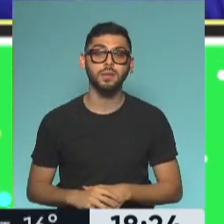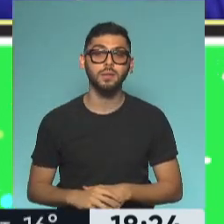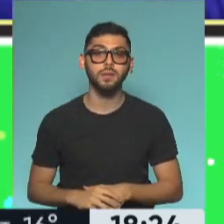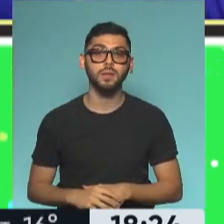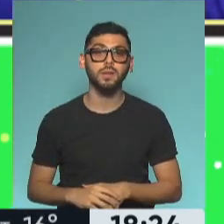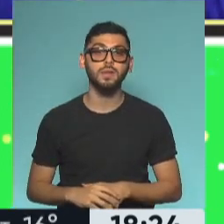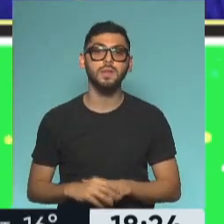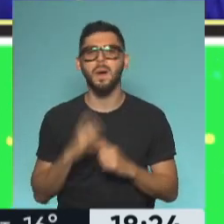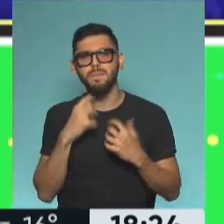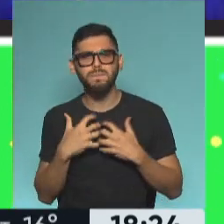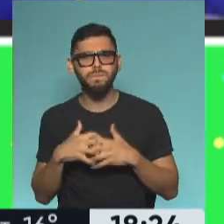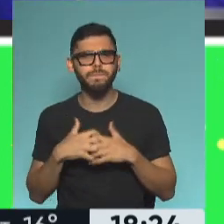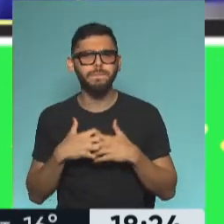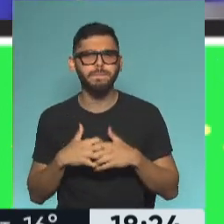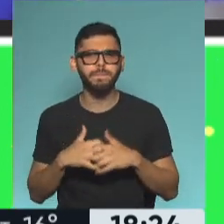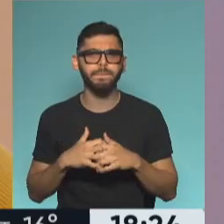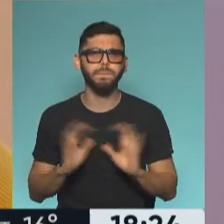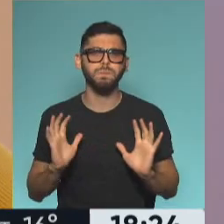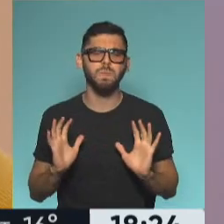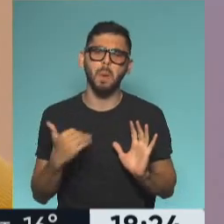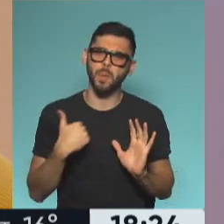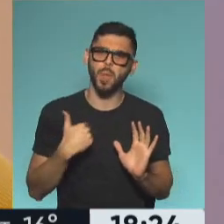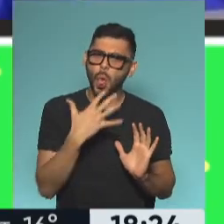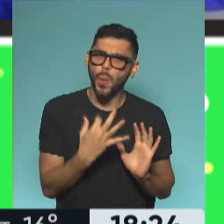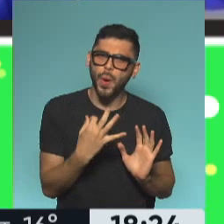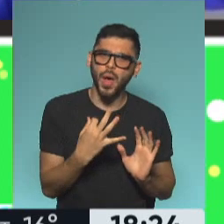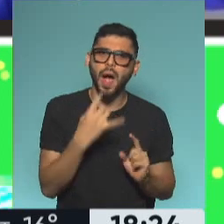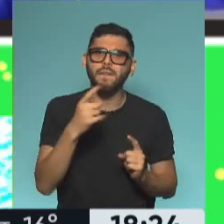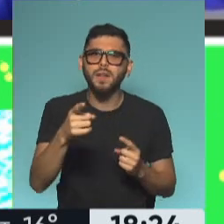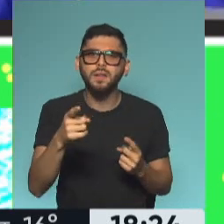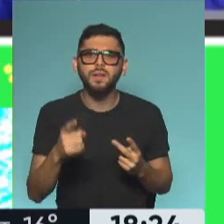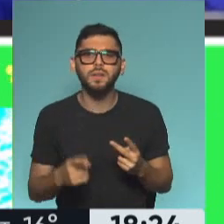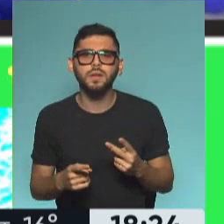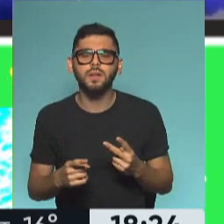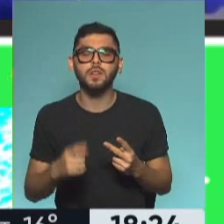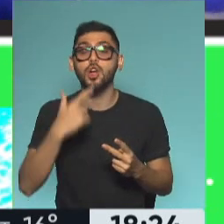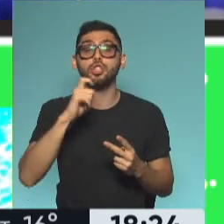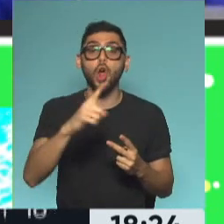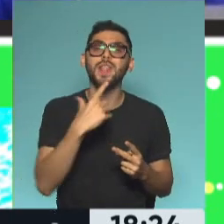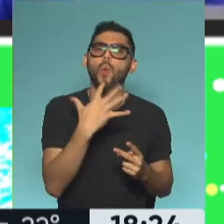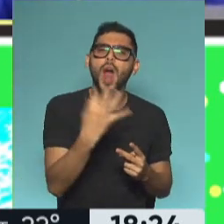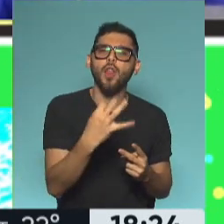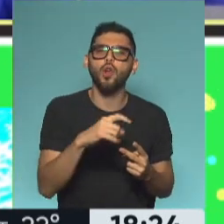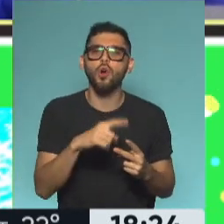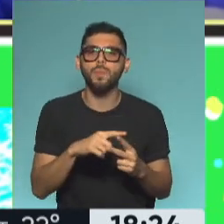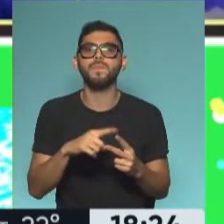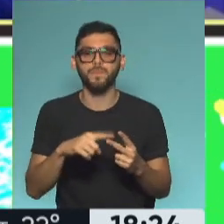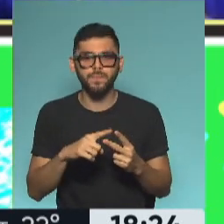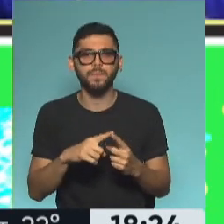piensa... Yo, mira, yo creo... Yo verdadero. Ah. Verdadero, sí. Sol dice verdadero. Verdadero,